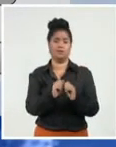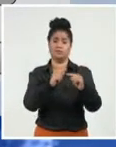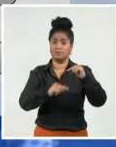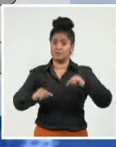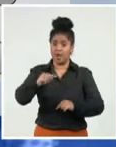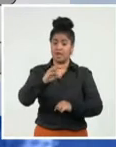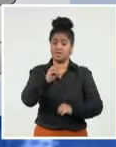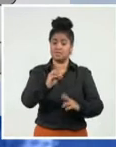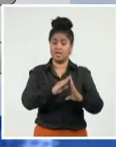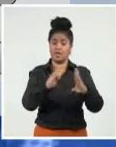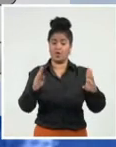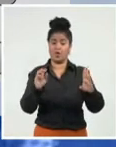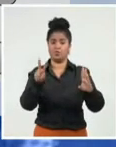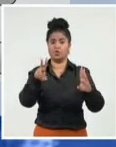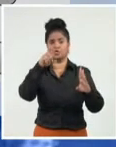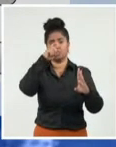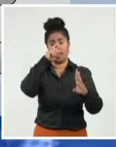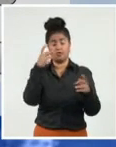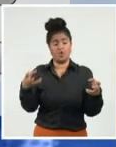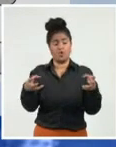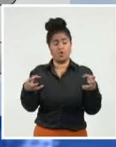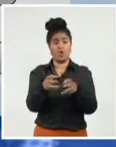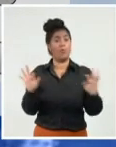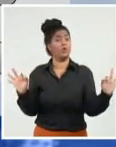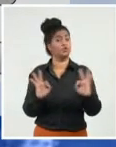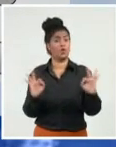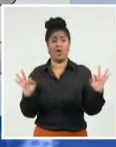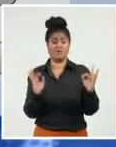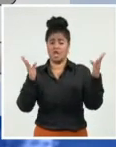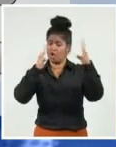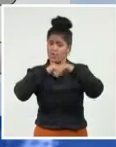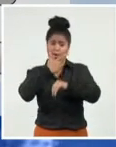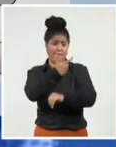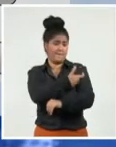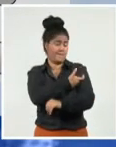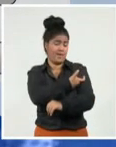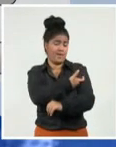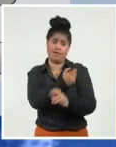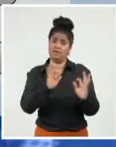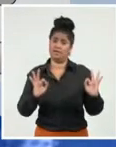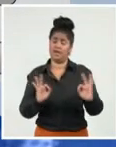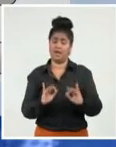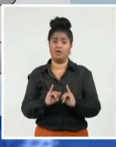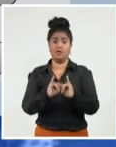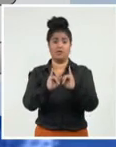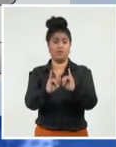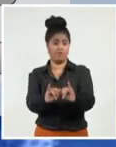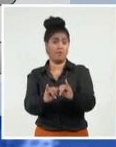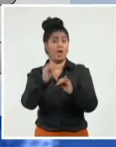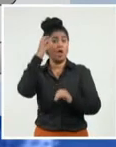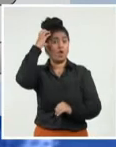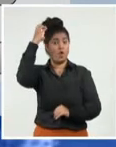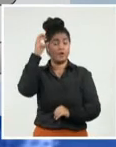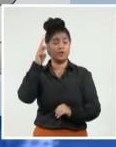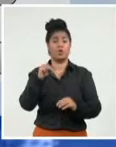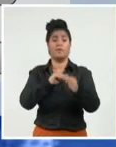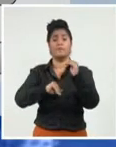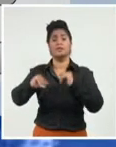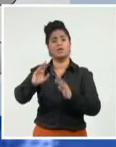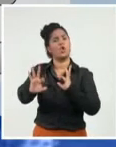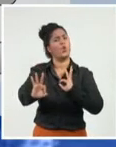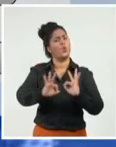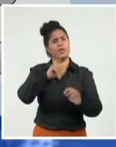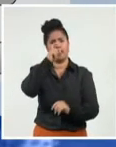grupo que aún no está inmunizado. Las autoridades sanitarias alertan mantener mayor vigilancia y cuidados en estos infantes.